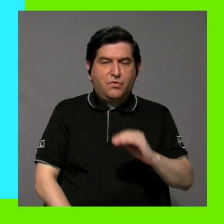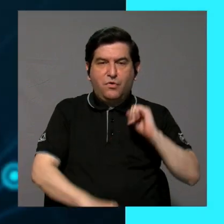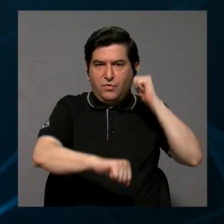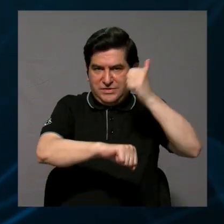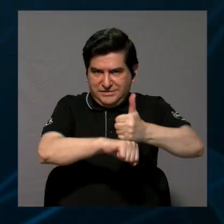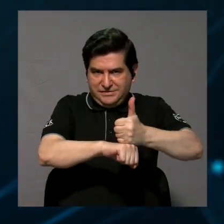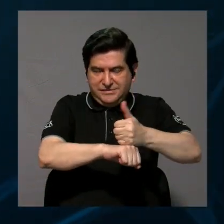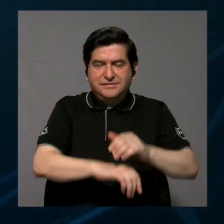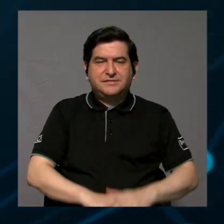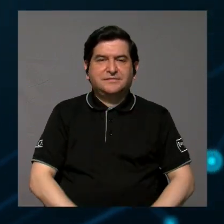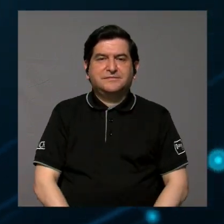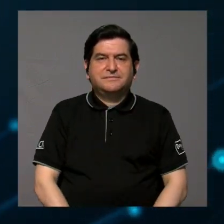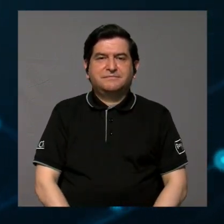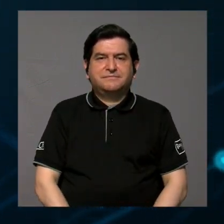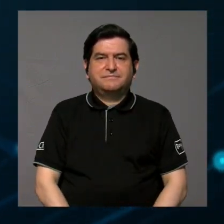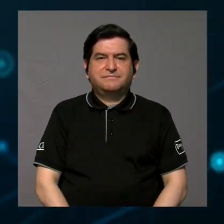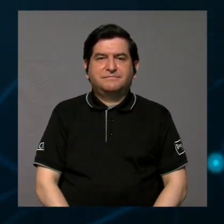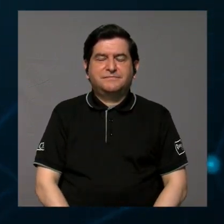formación.